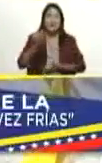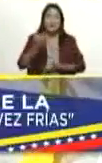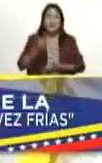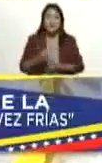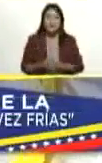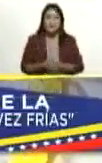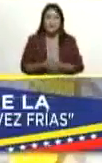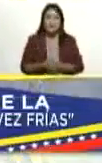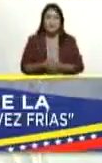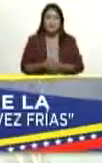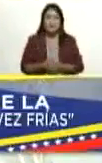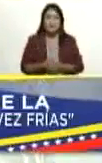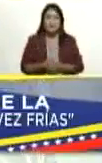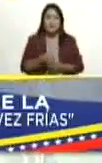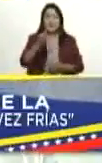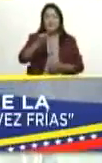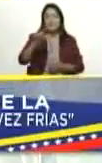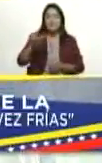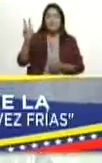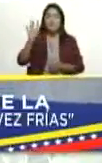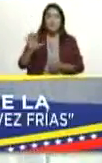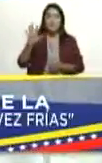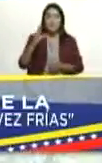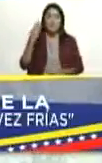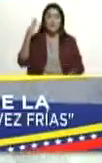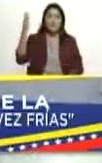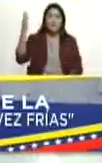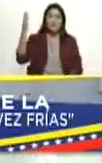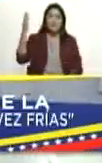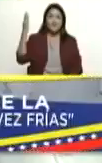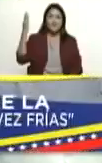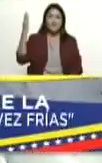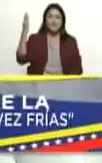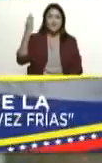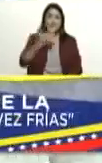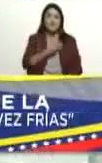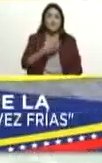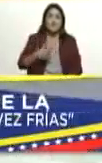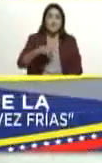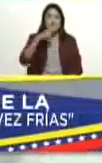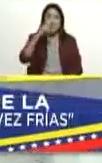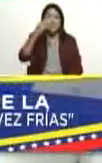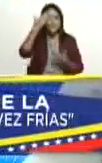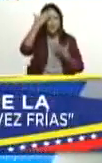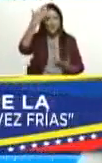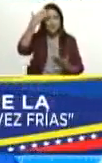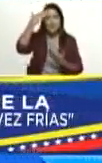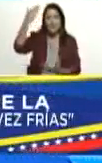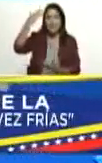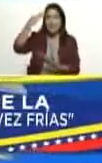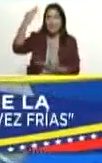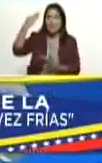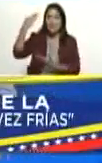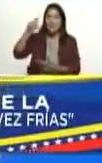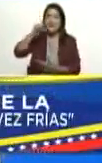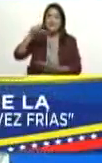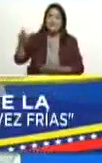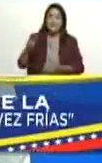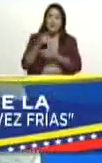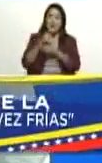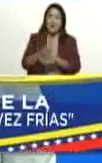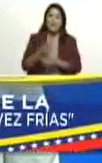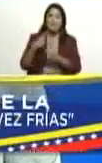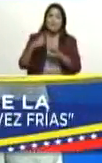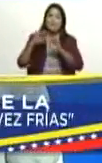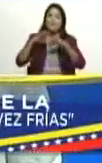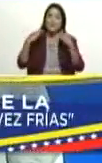para la salud. Allí saluda el jefe de Estado a todos los participantes, a familiares de los nuevos profesionales de